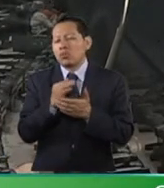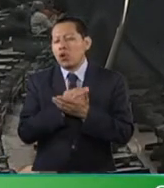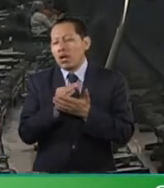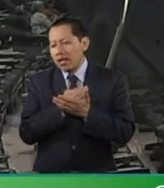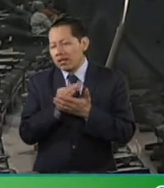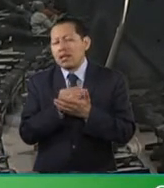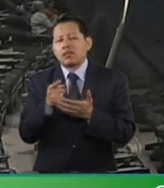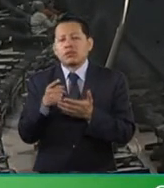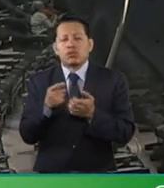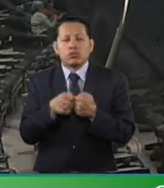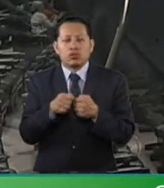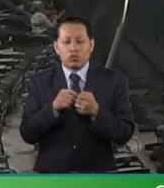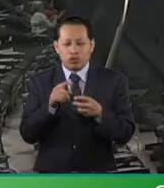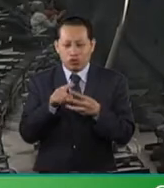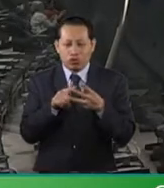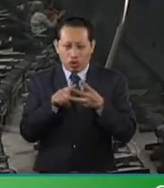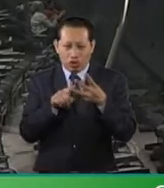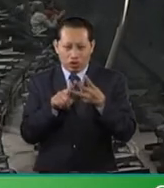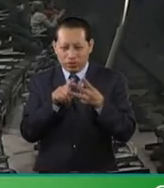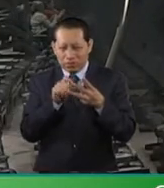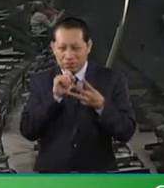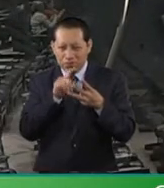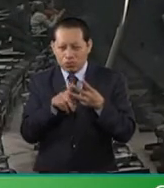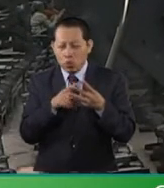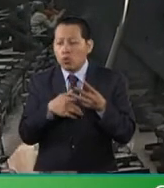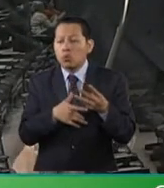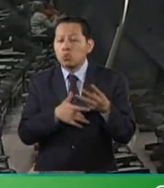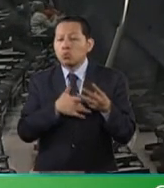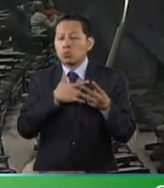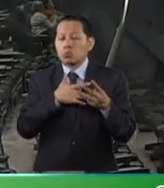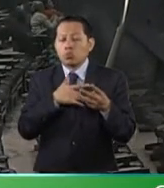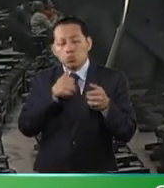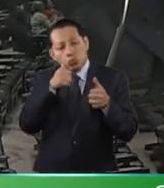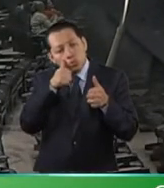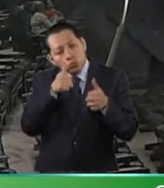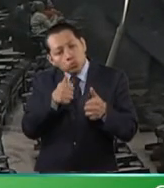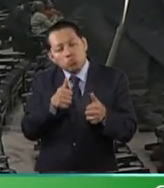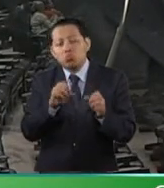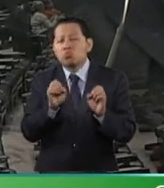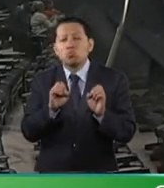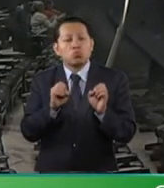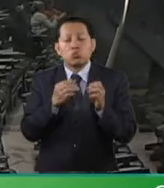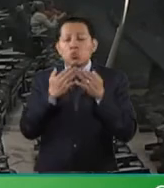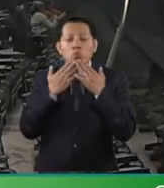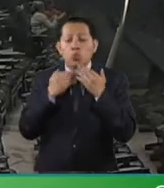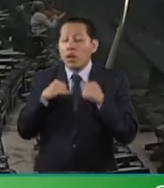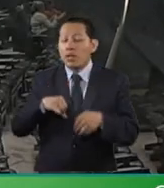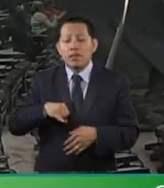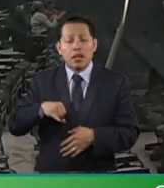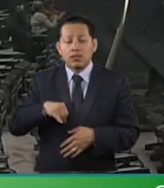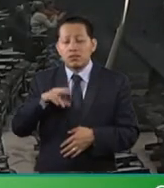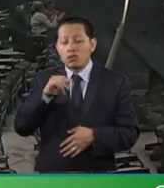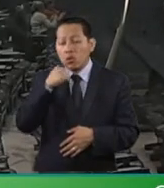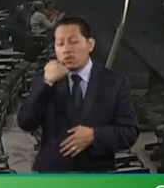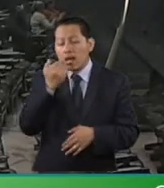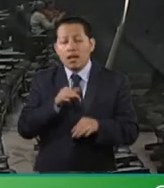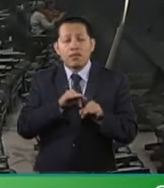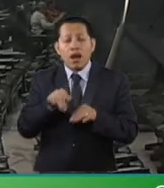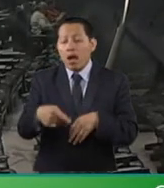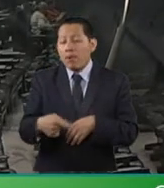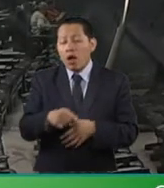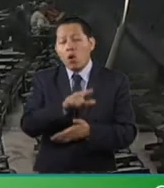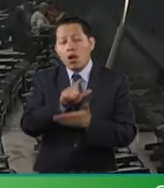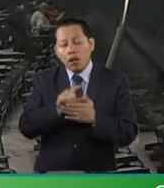sus aliados no tengan la menor sensibilidad ni tengan el menor interés por dignificar el trabajo